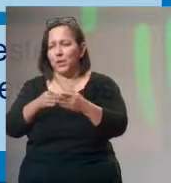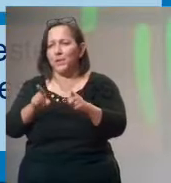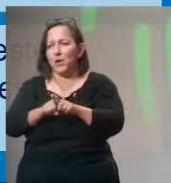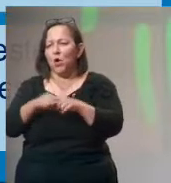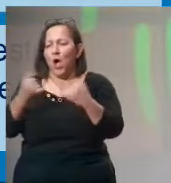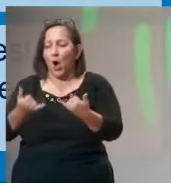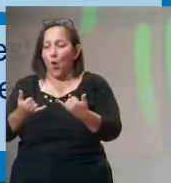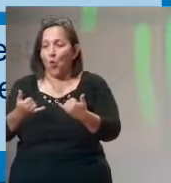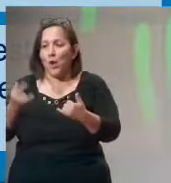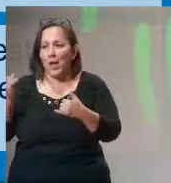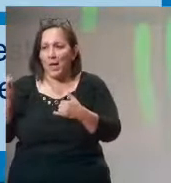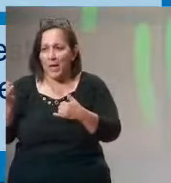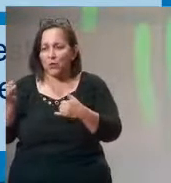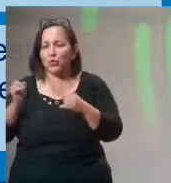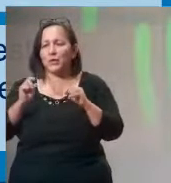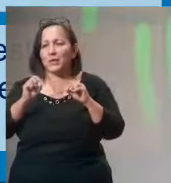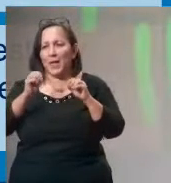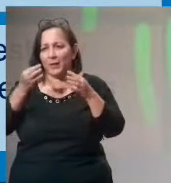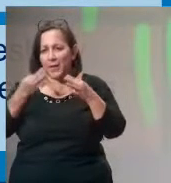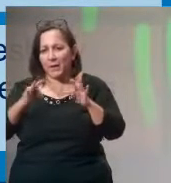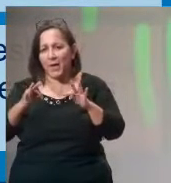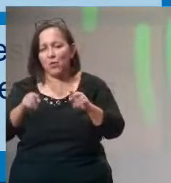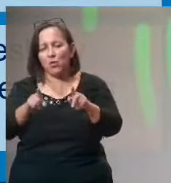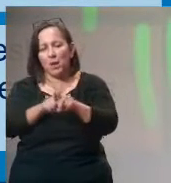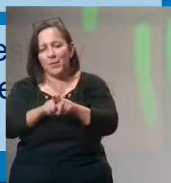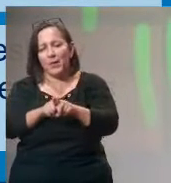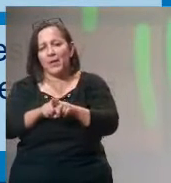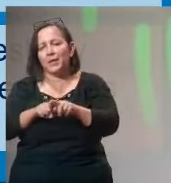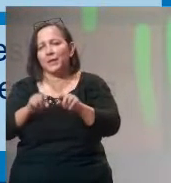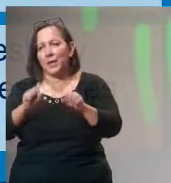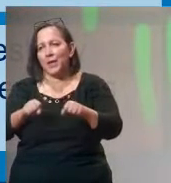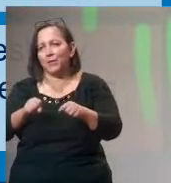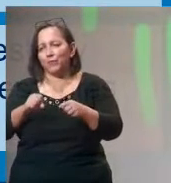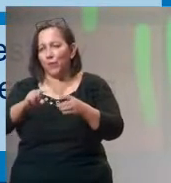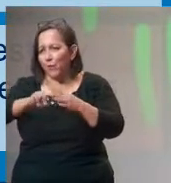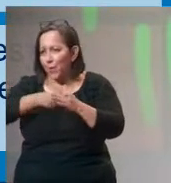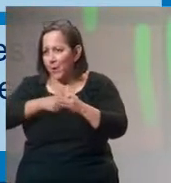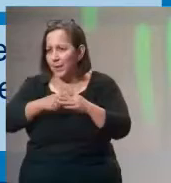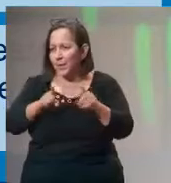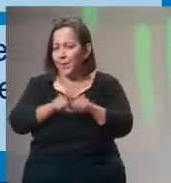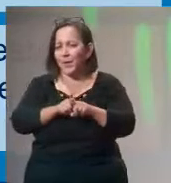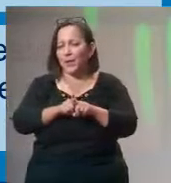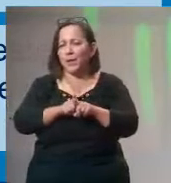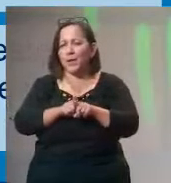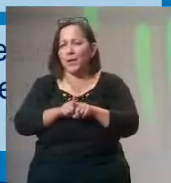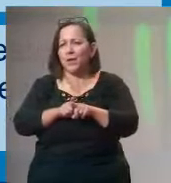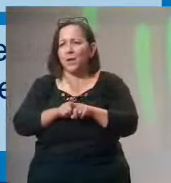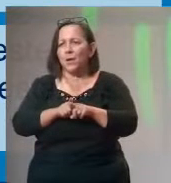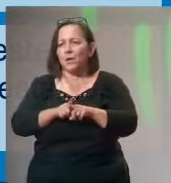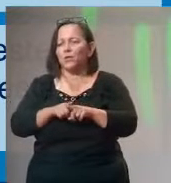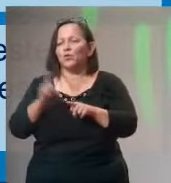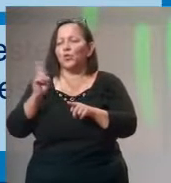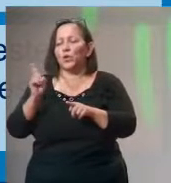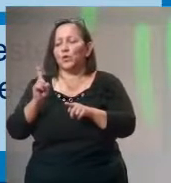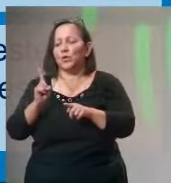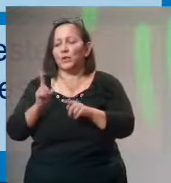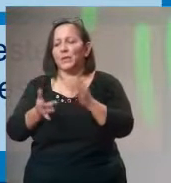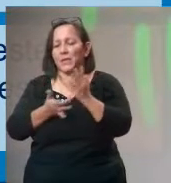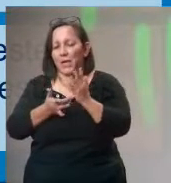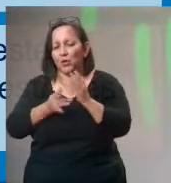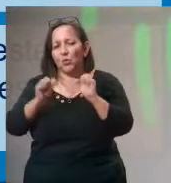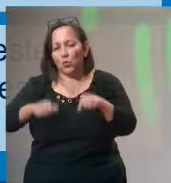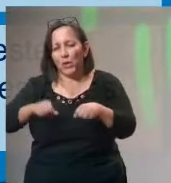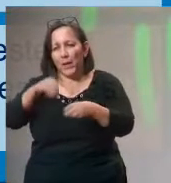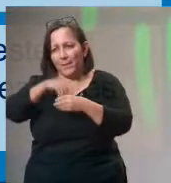hay un capítulo de isótopos estables, yo lo llamo un hito, que aparezca en ARECEP, un capítulo donde los operadores puedan